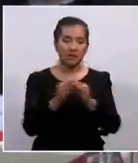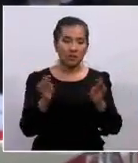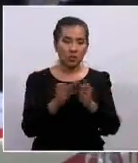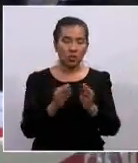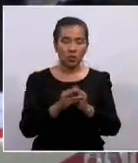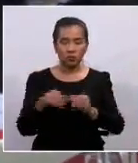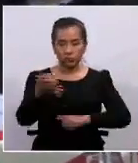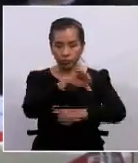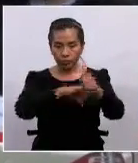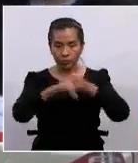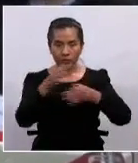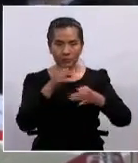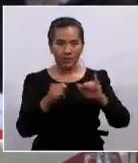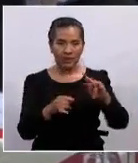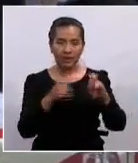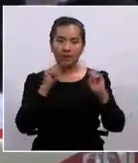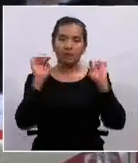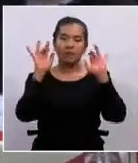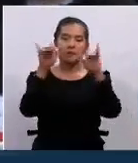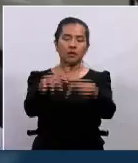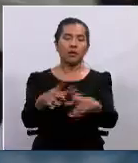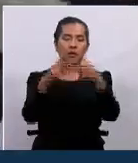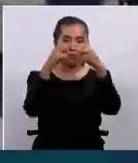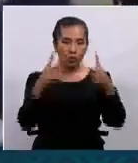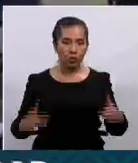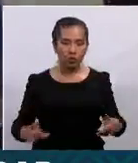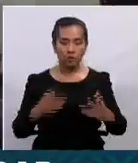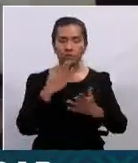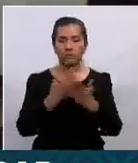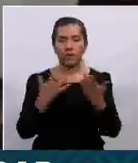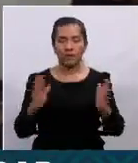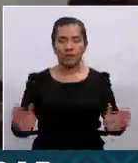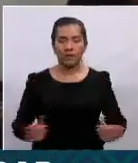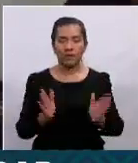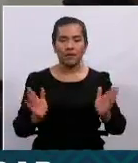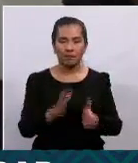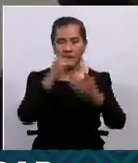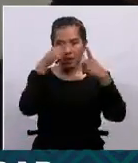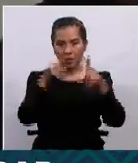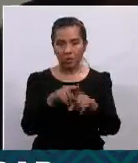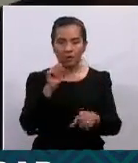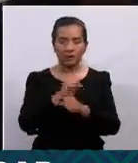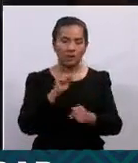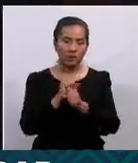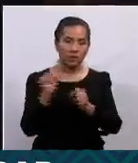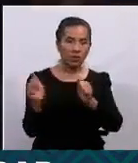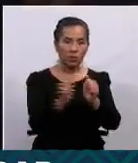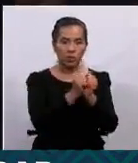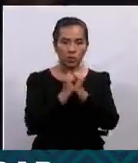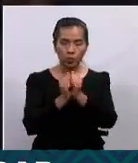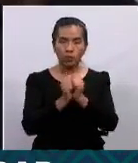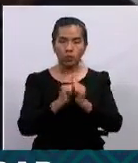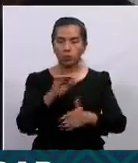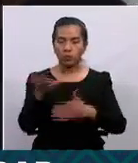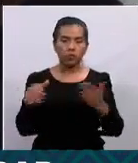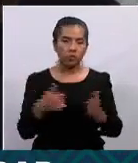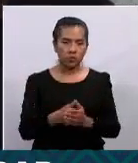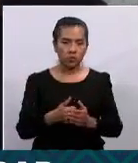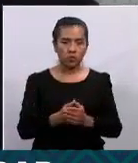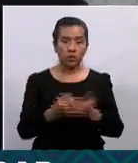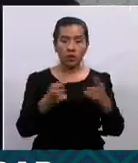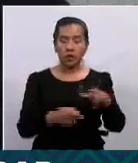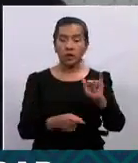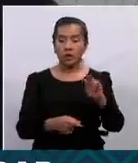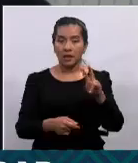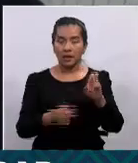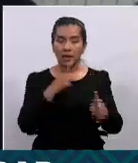socialización del cine en potosí logró importantes acuerdos para impulsar esta actividad de manera consensuada con todos los sectores involucrados donde el ine